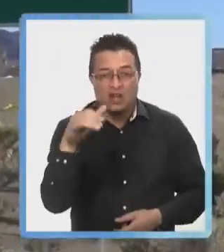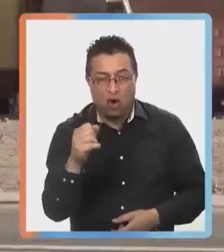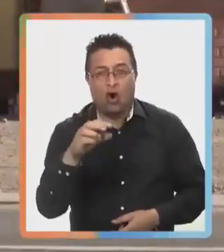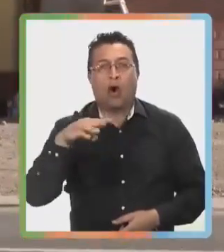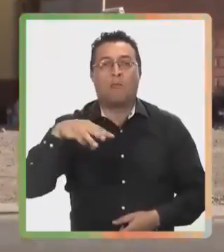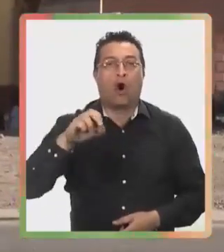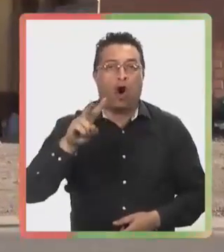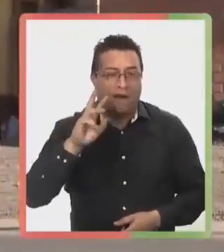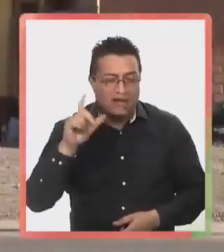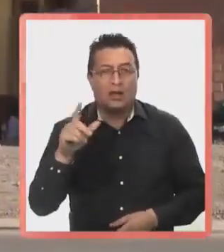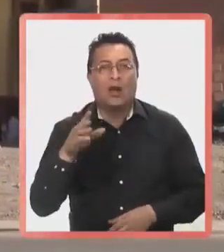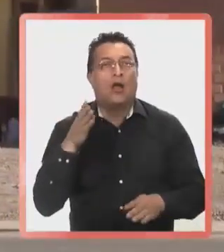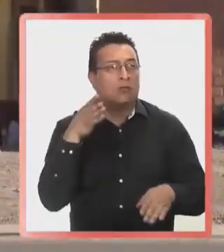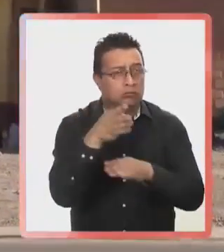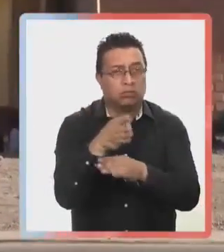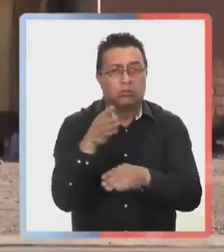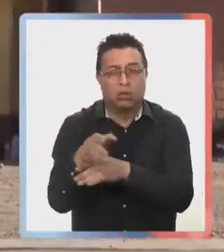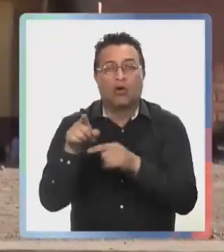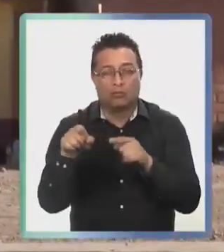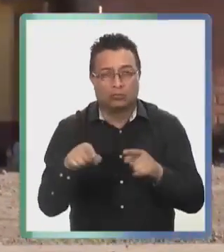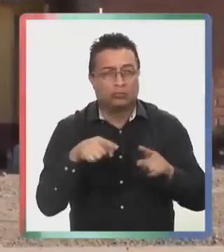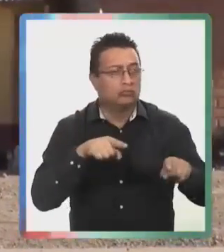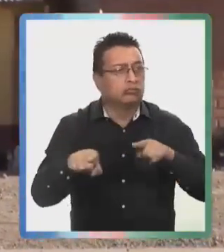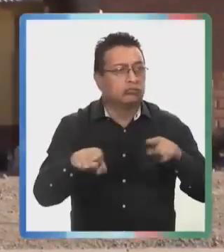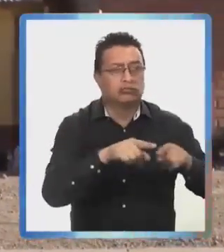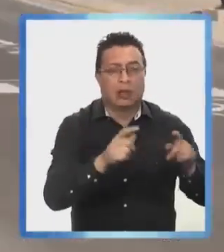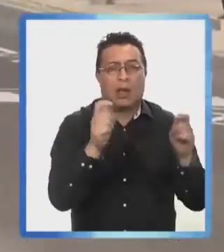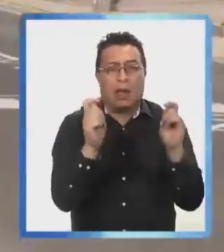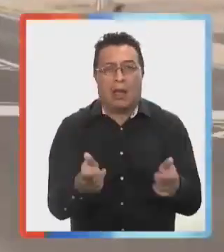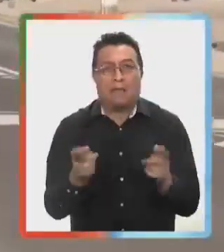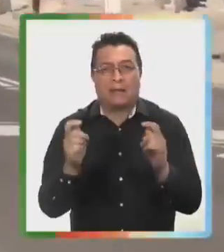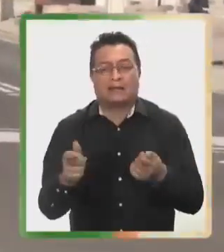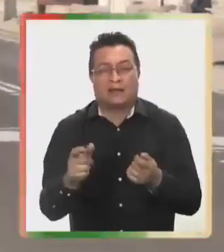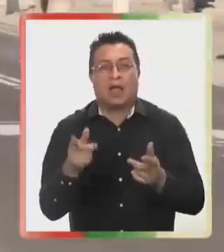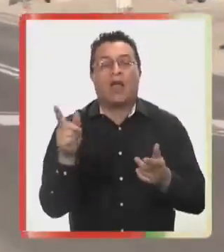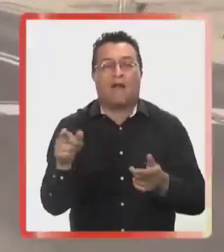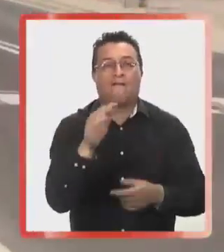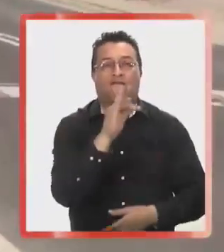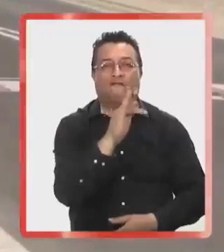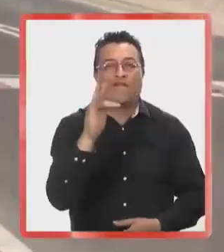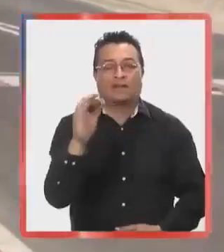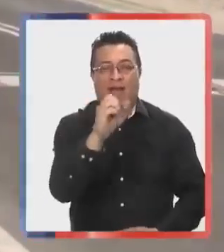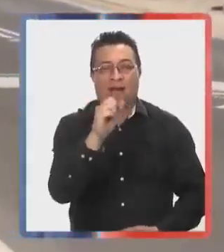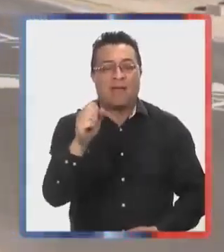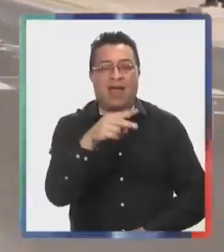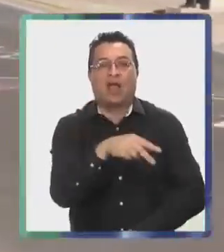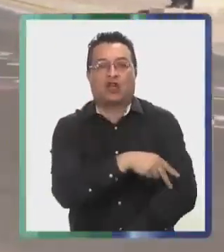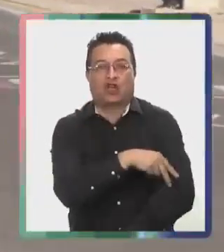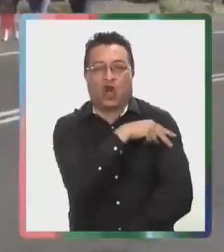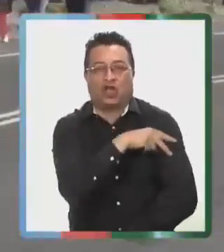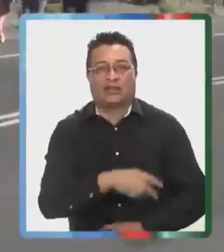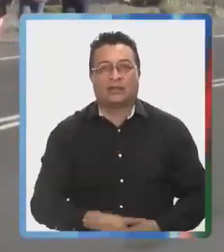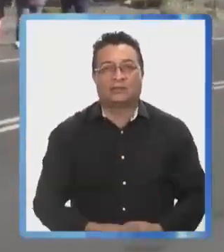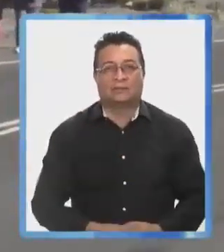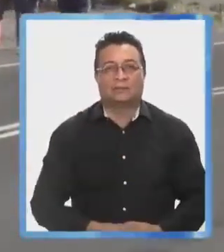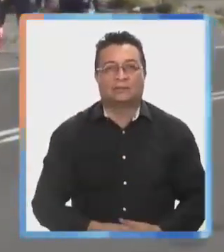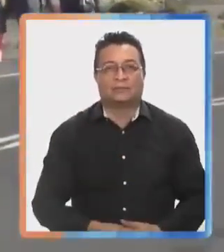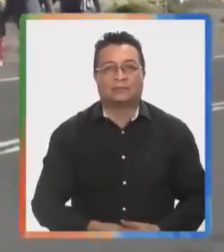hay controles móviles, hay patrullaje y por lo tanto hay despliegue de un conjunto de capacidades de las Fuerzas Armadas en el norte.